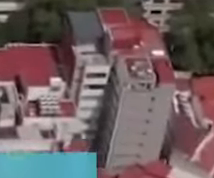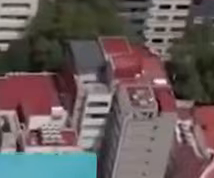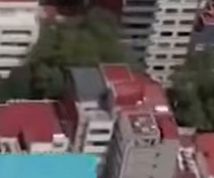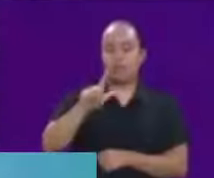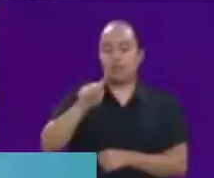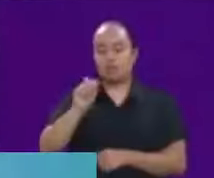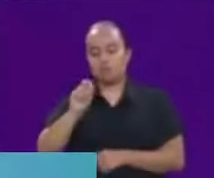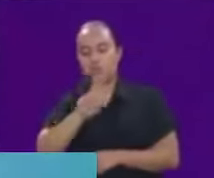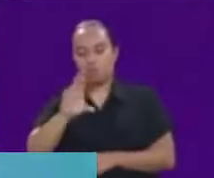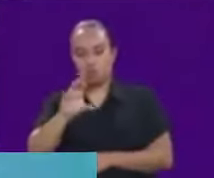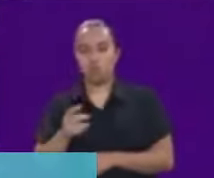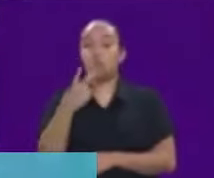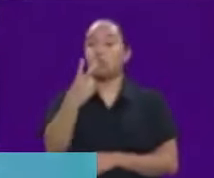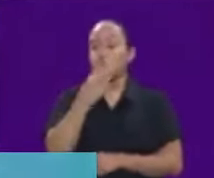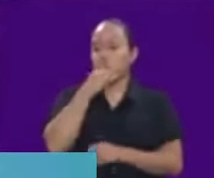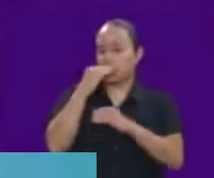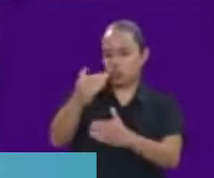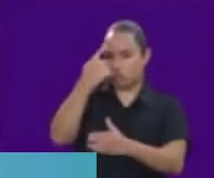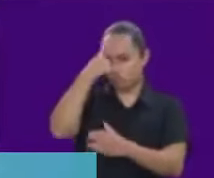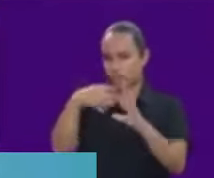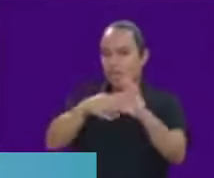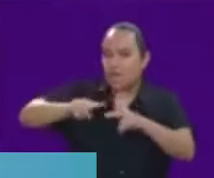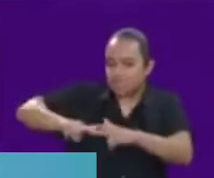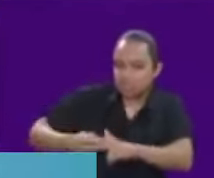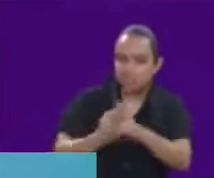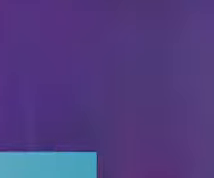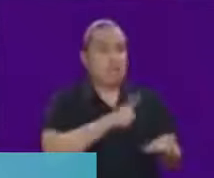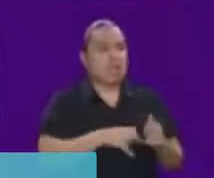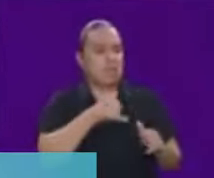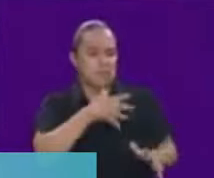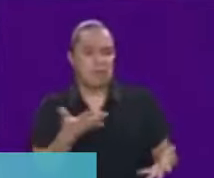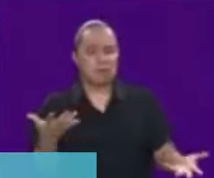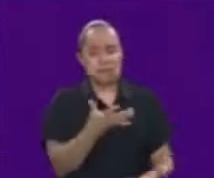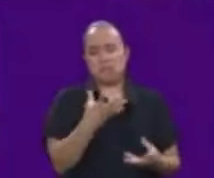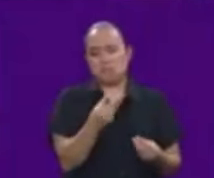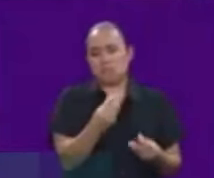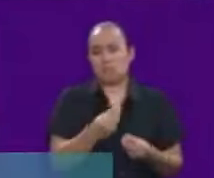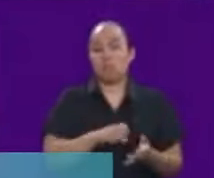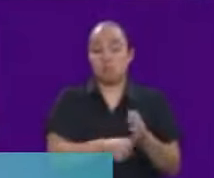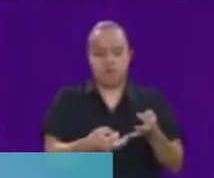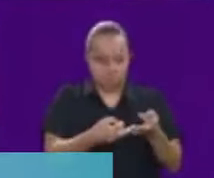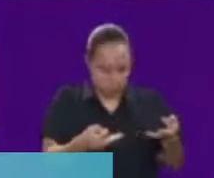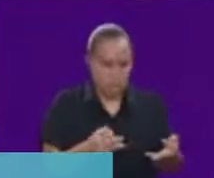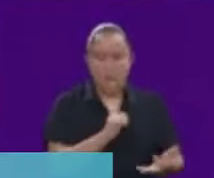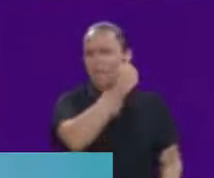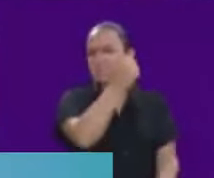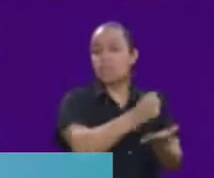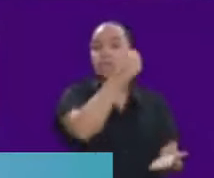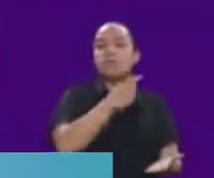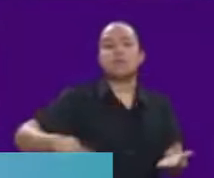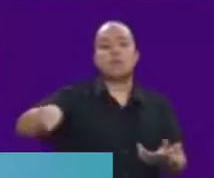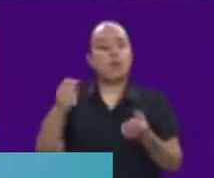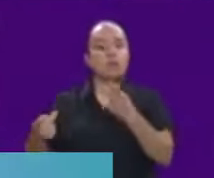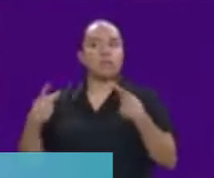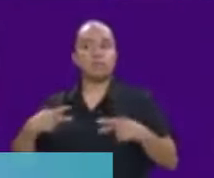seguridad ciudadana fueron los temas. Antes de proponer, hicieron acusaciones. Avalaron cambios de uso de suelo que afectaron a nuestros